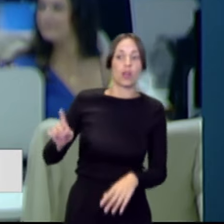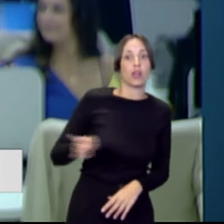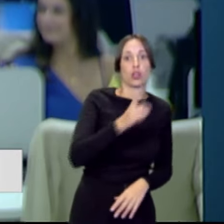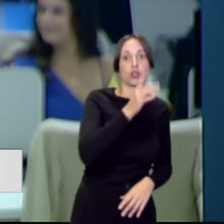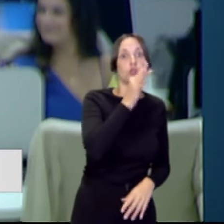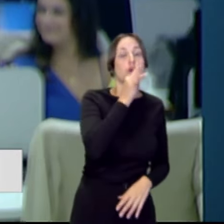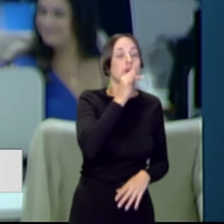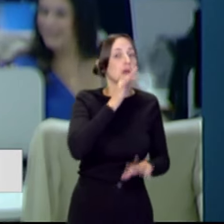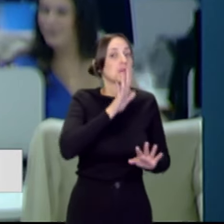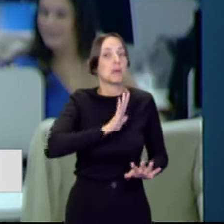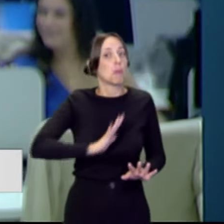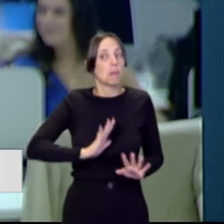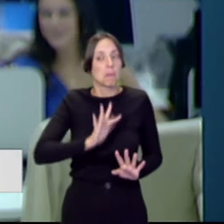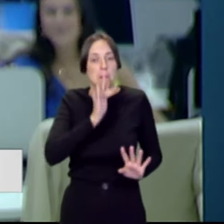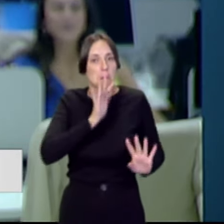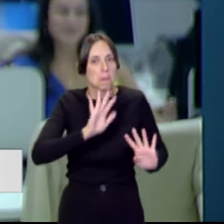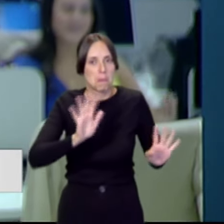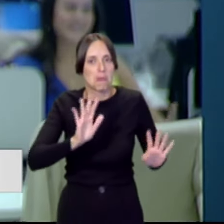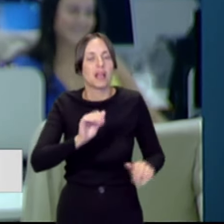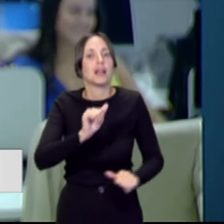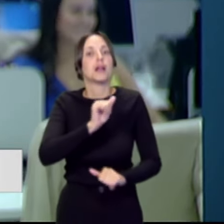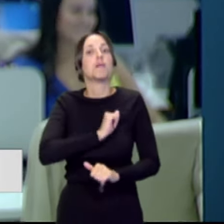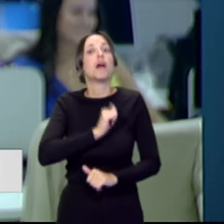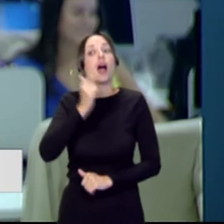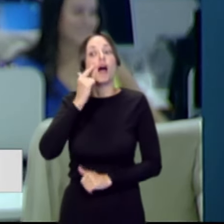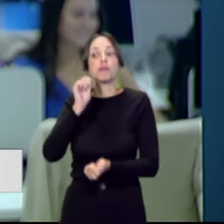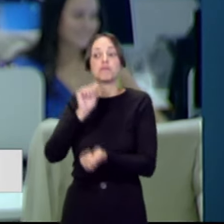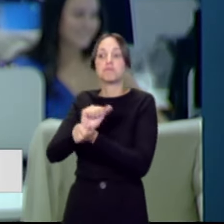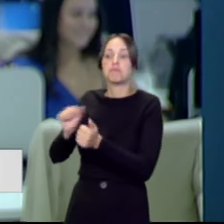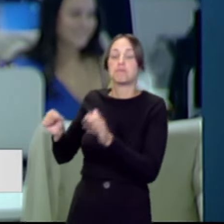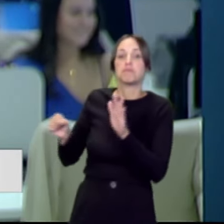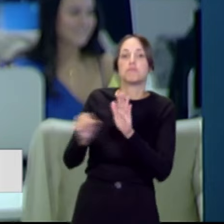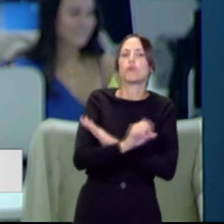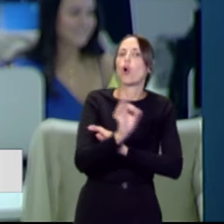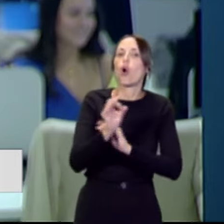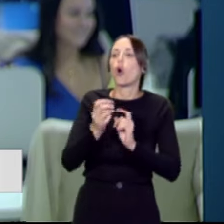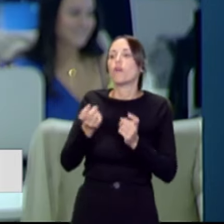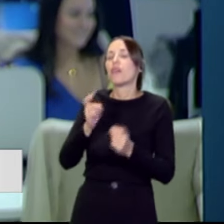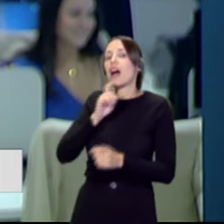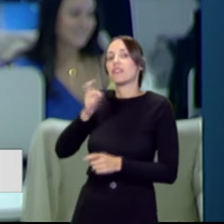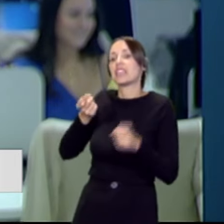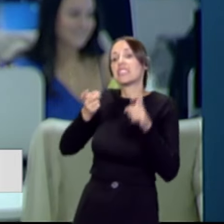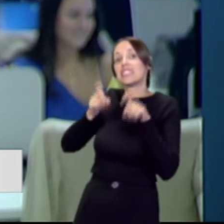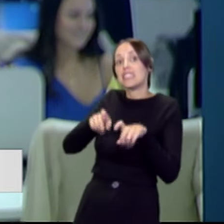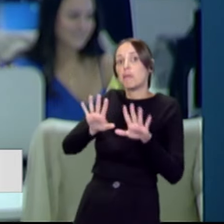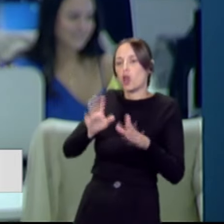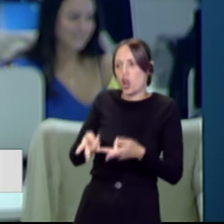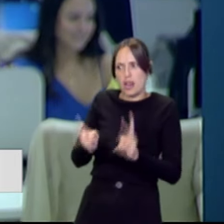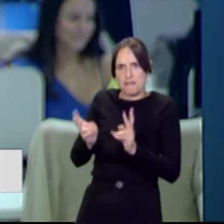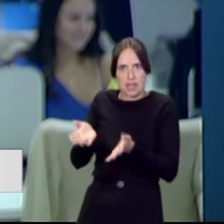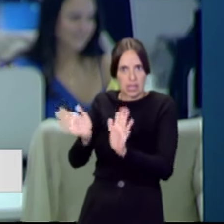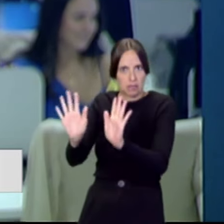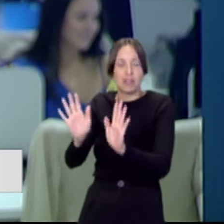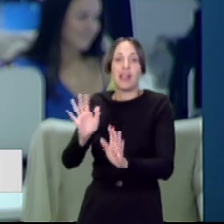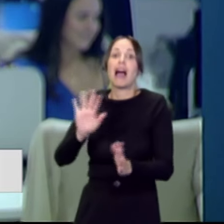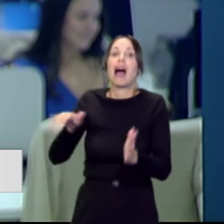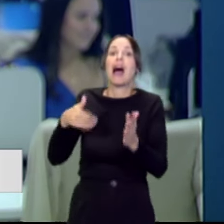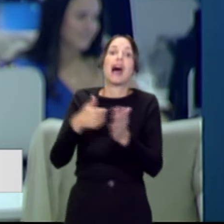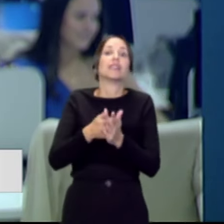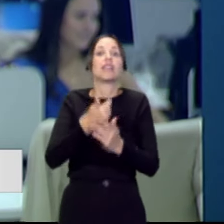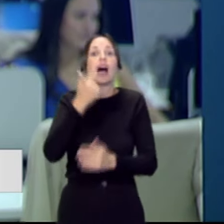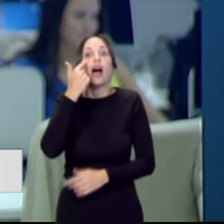pase. Se espera que comparezca, pues ya sea como detenido o citado en libertad, y se va a tomar pues esa decisión sobre la